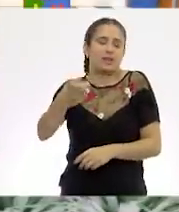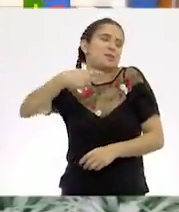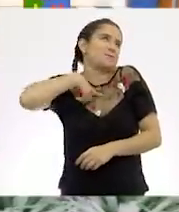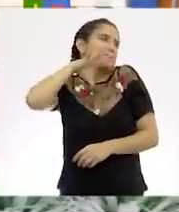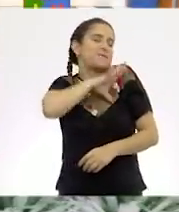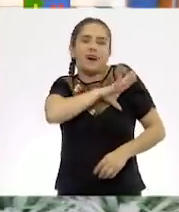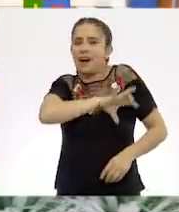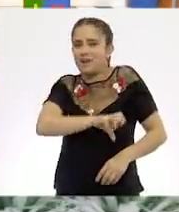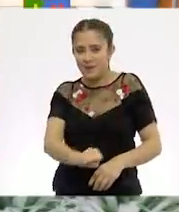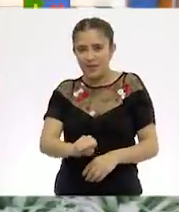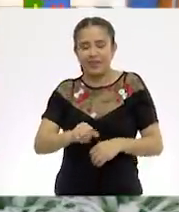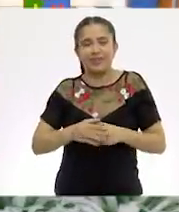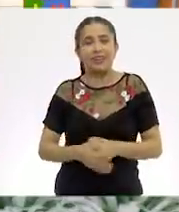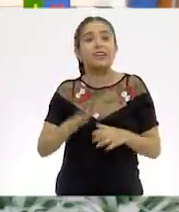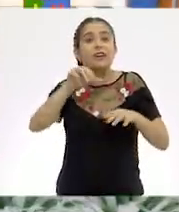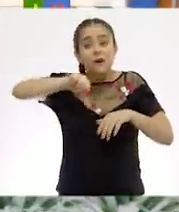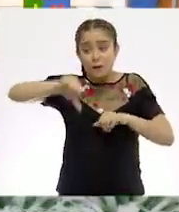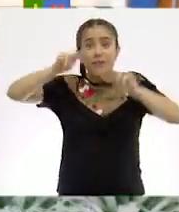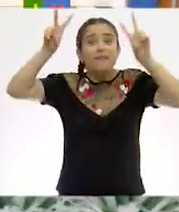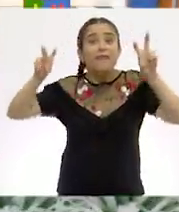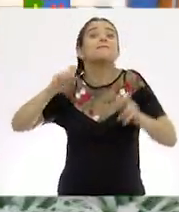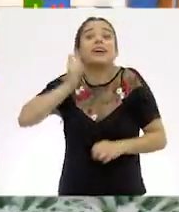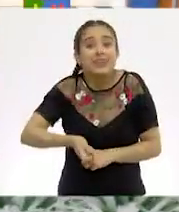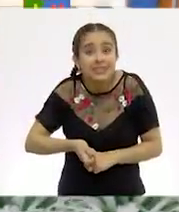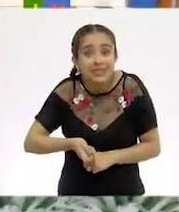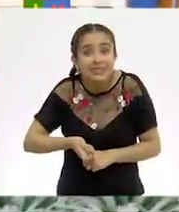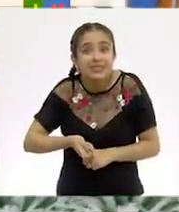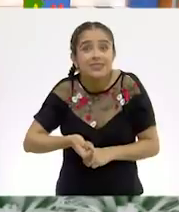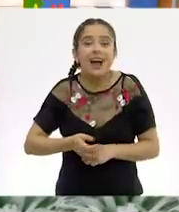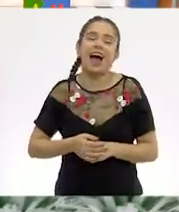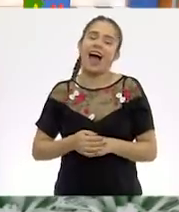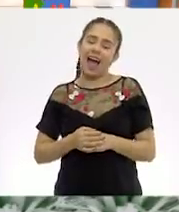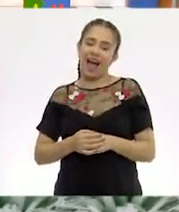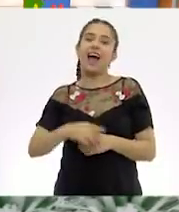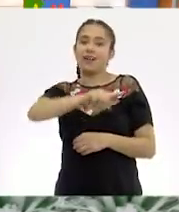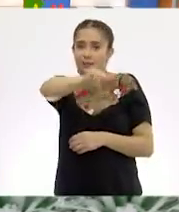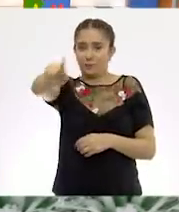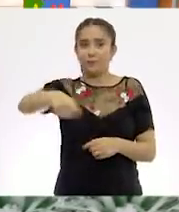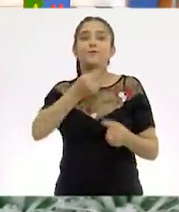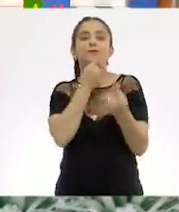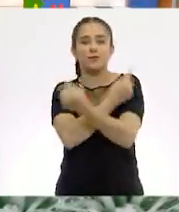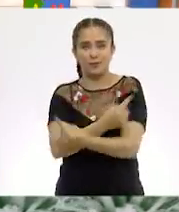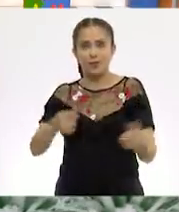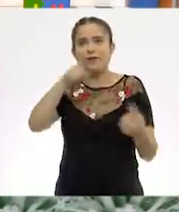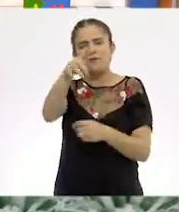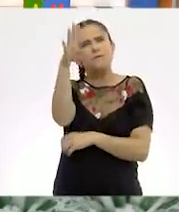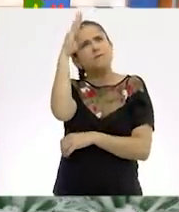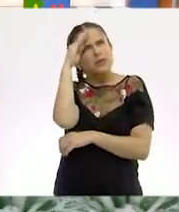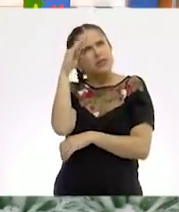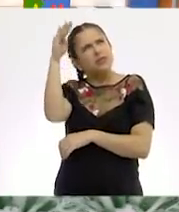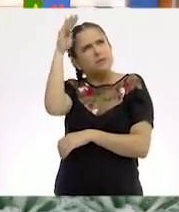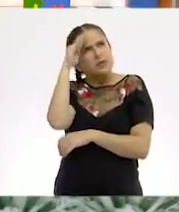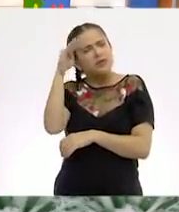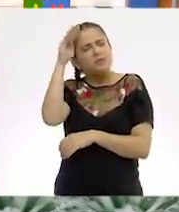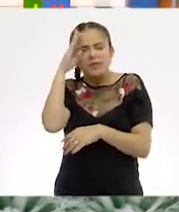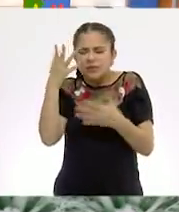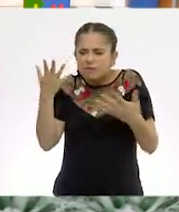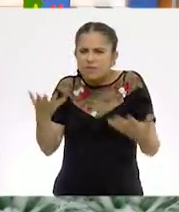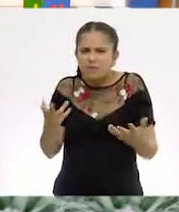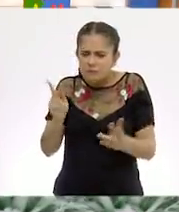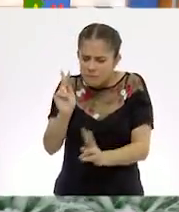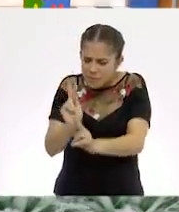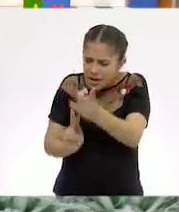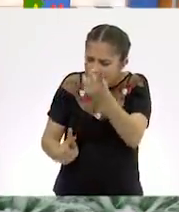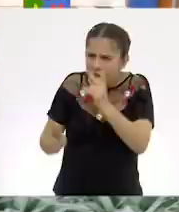favoritas. Y adivinen cuál es nuestro tema. Es una pregunta que seguramente las niñas y los niños ya se han hecho antes. ¿Qué hacen